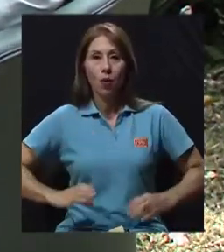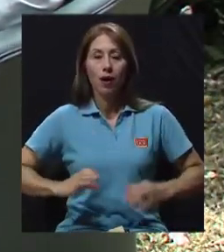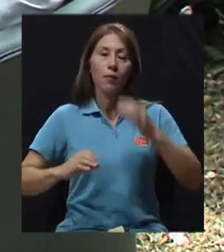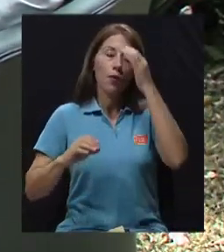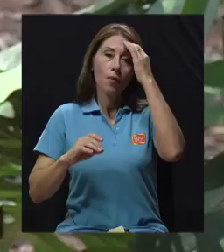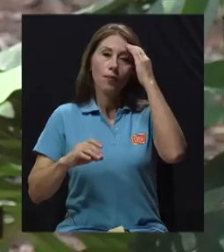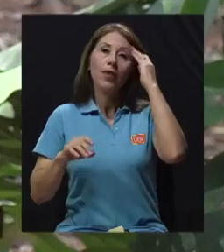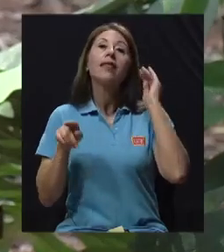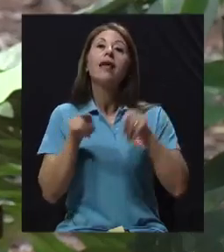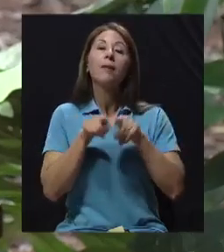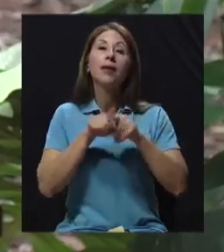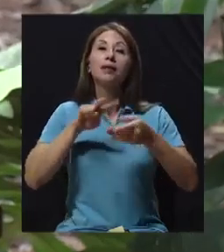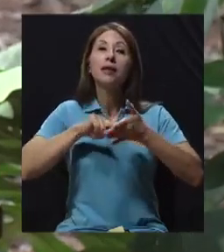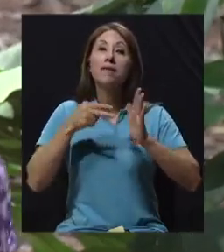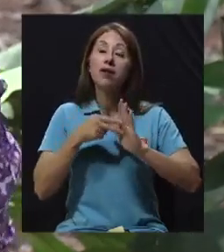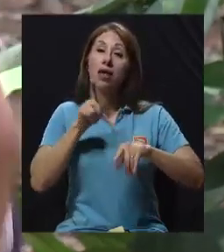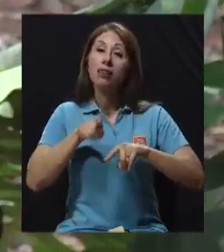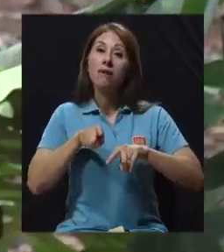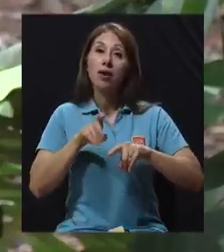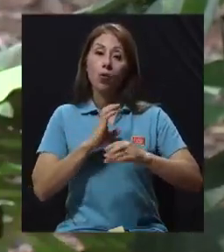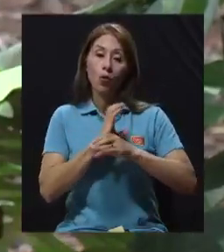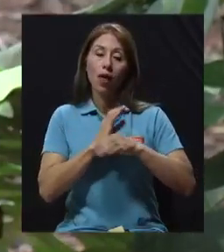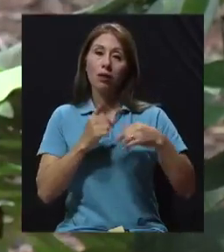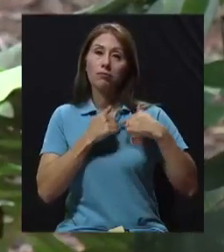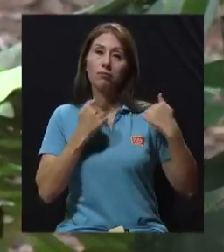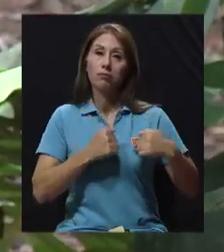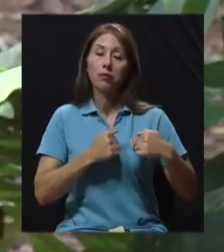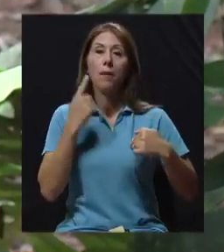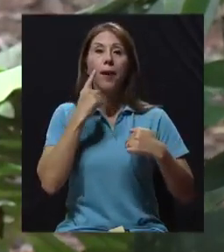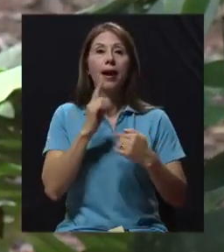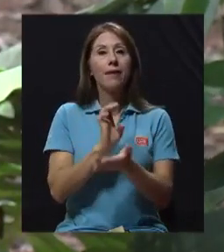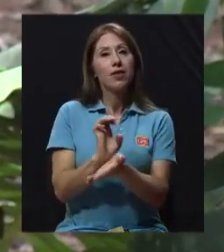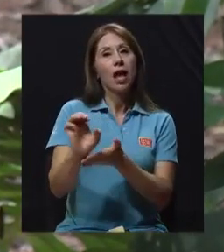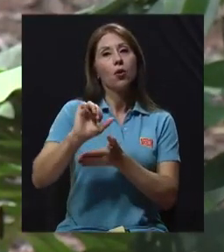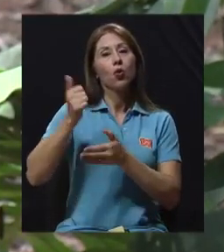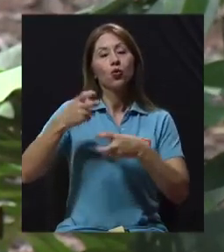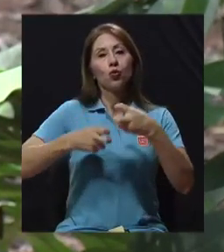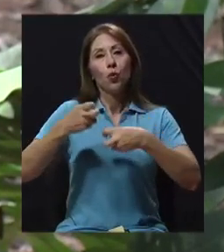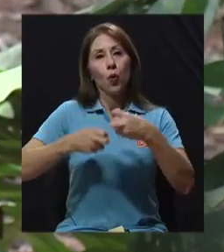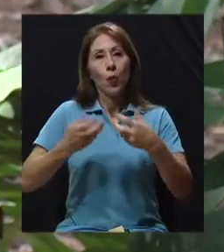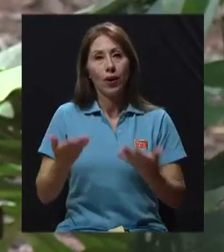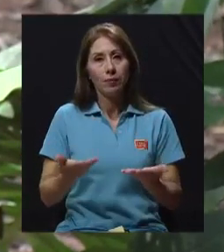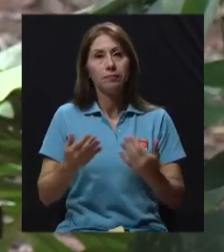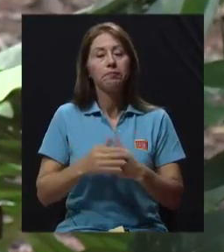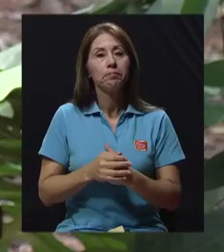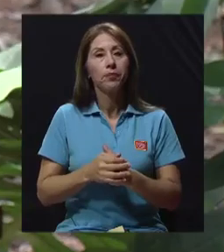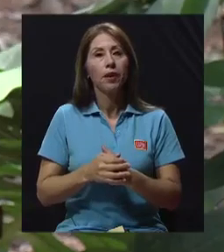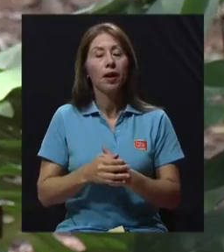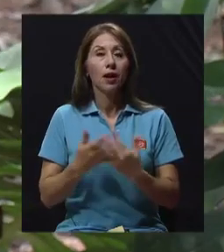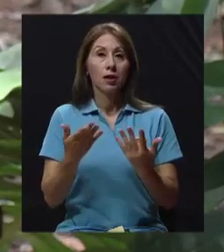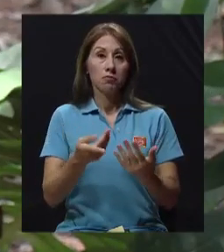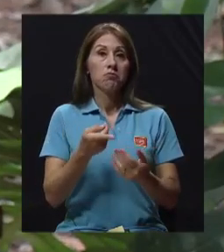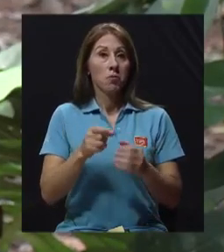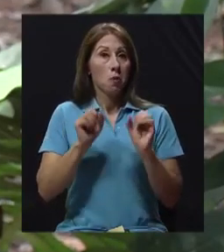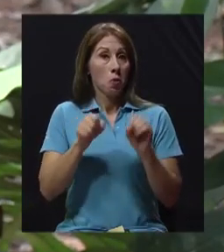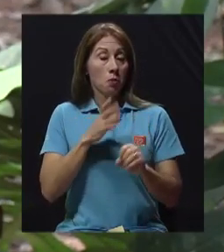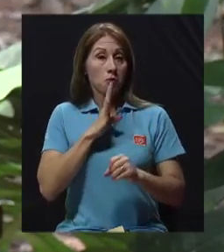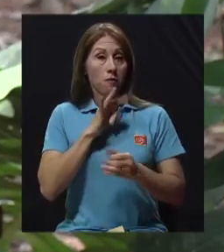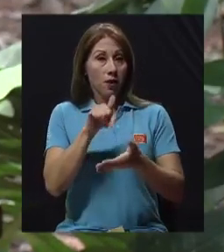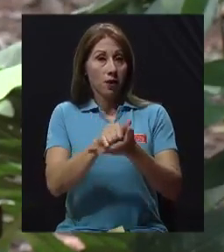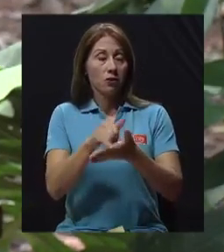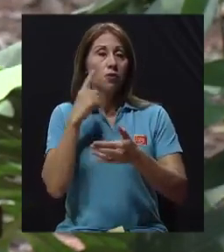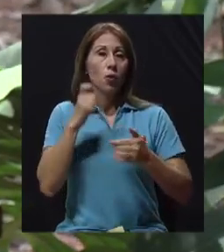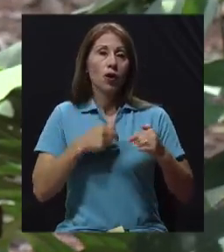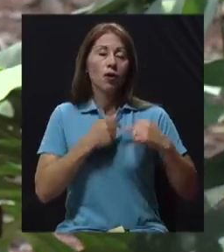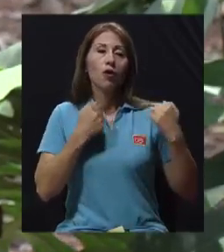implica también el cuidarlo para evitar otro tipo de factores, y yo creo que sería oportuno detenernos ahí, porque definitivamente